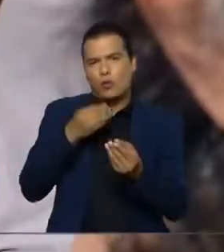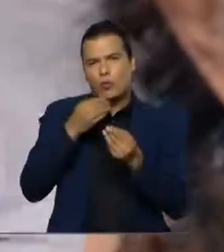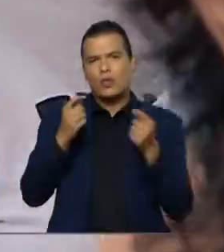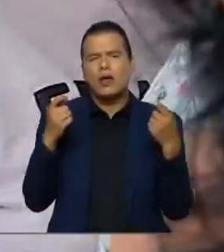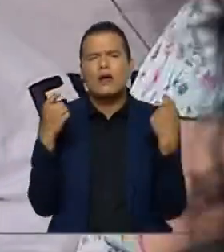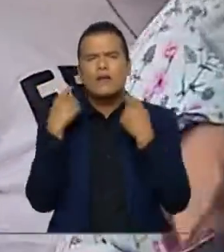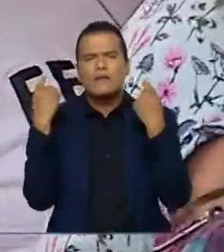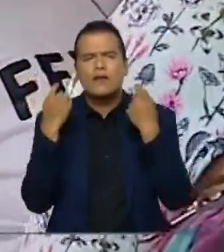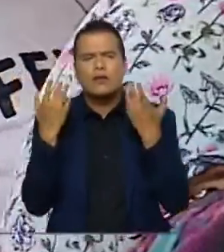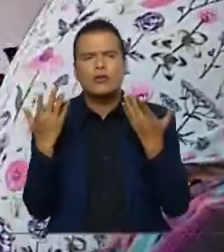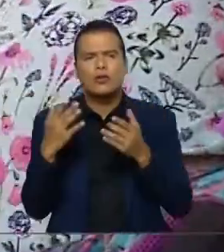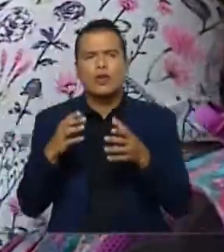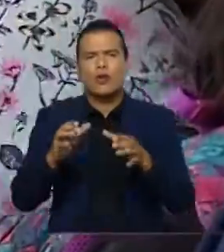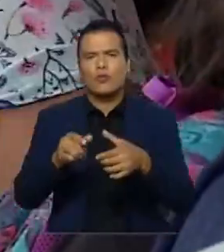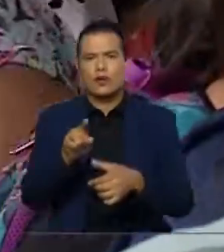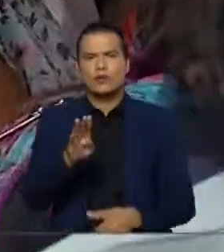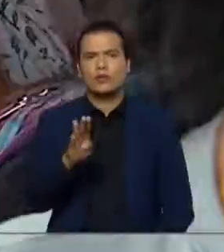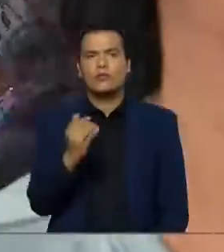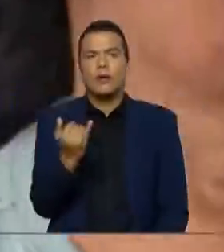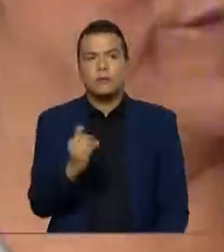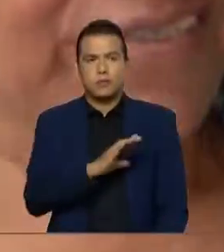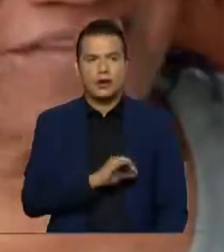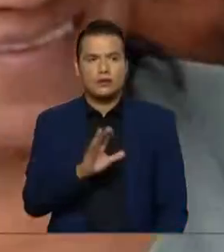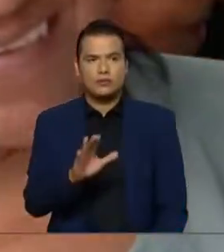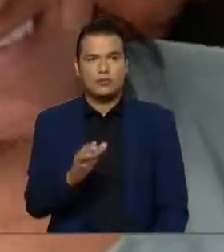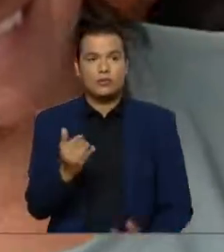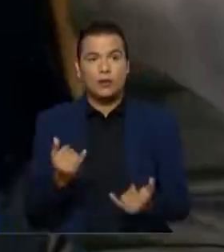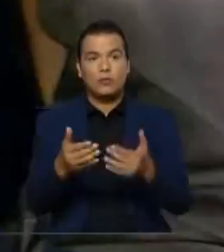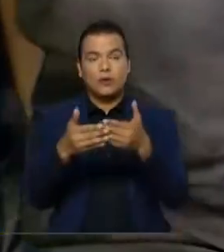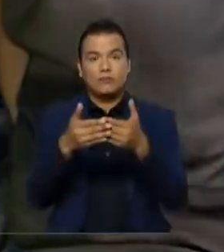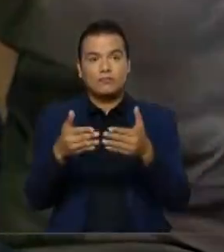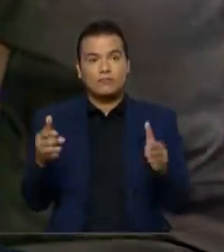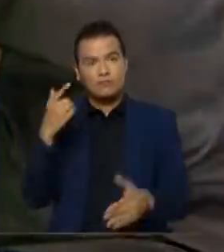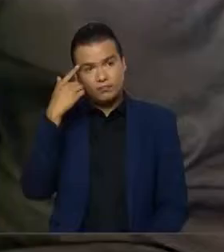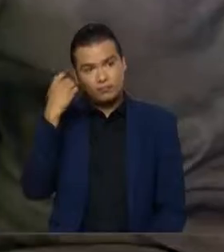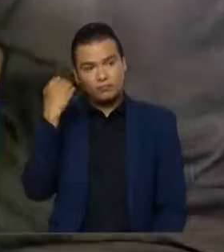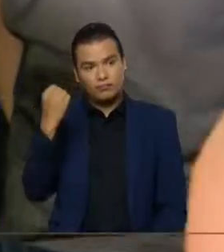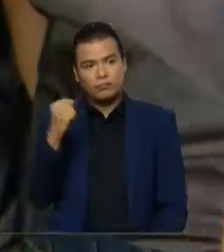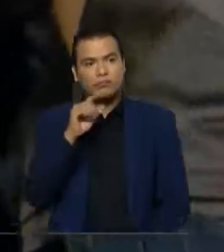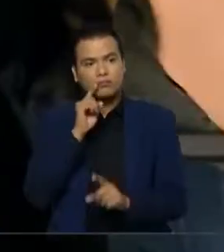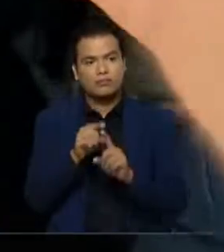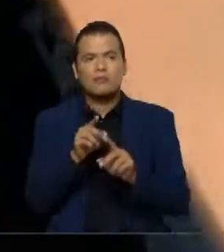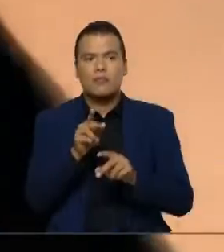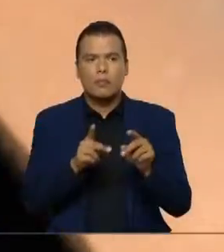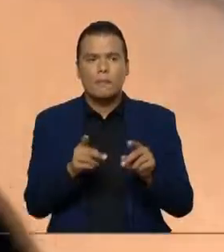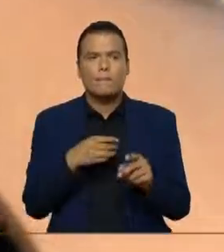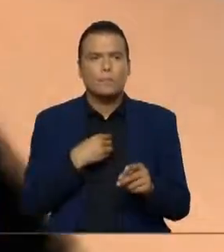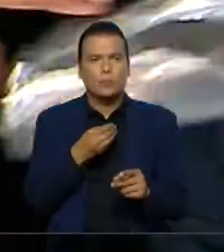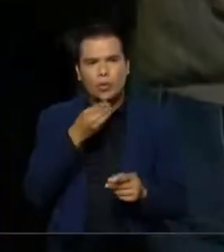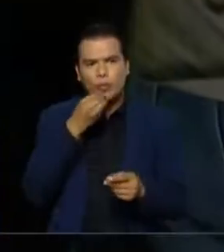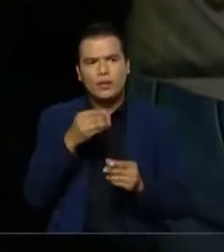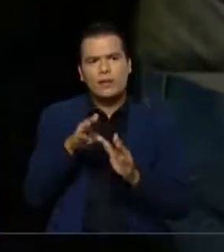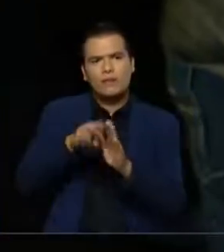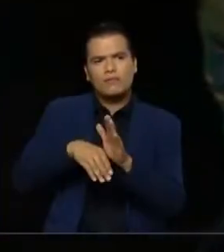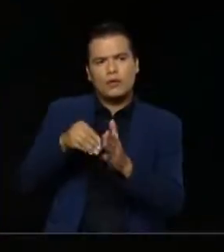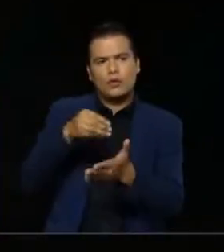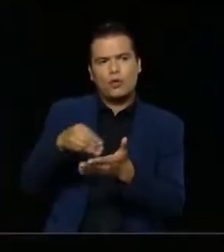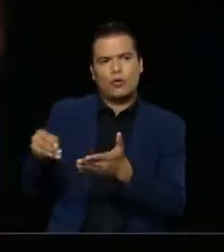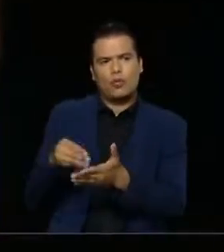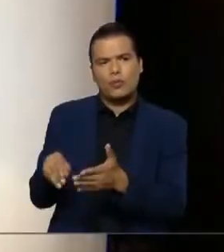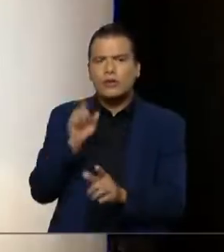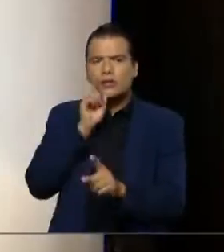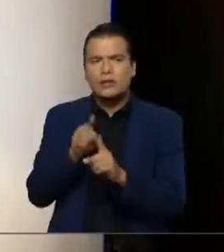oriente de Cali. Con su puesta en funcionamiento, pretenden que los habitantes accedan a alimentos con bajos costos y combatir